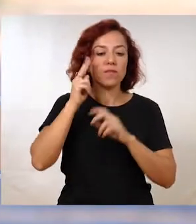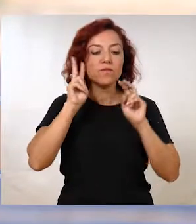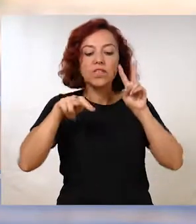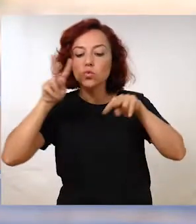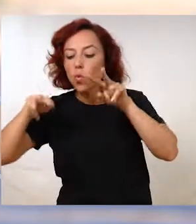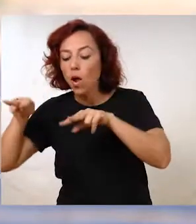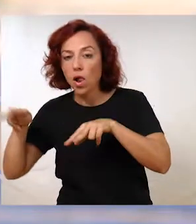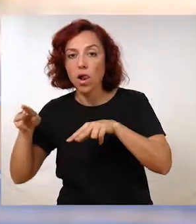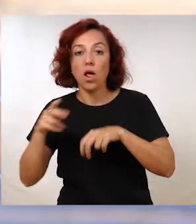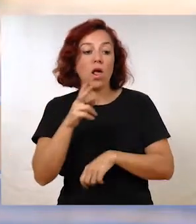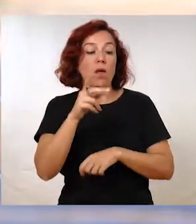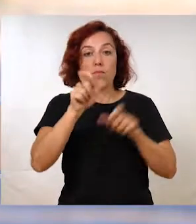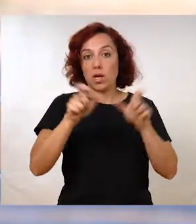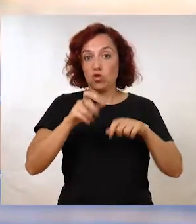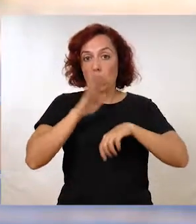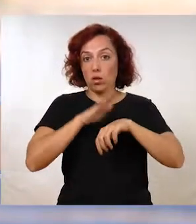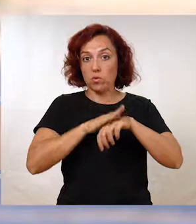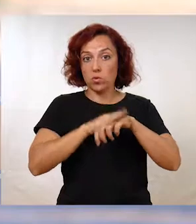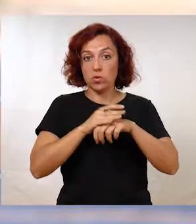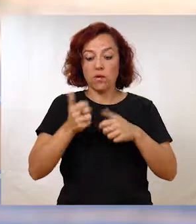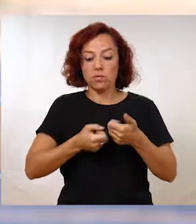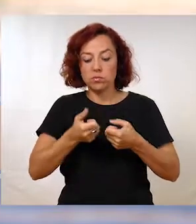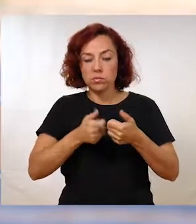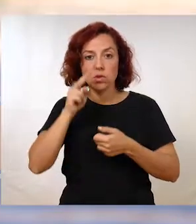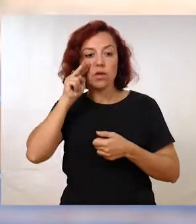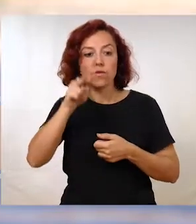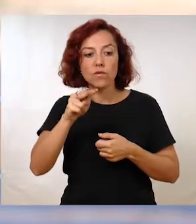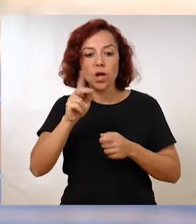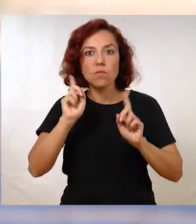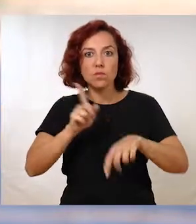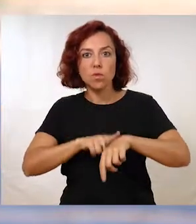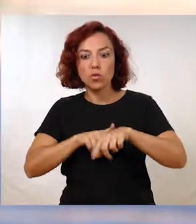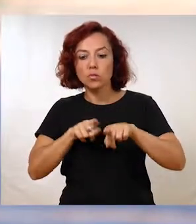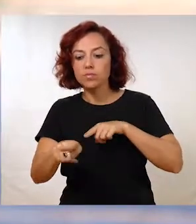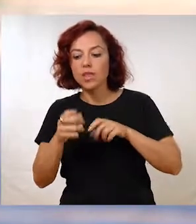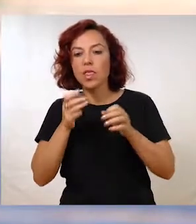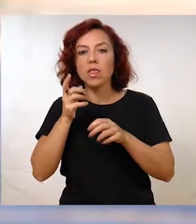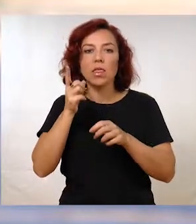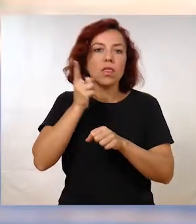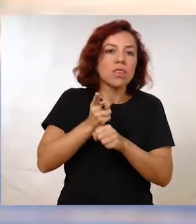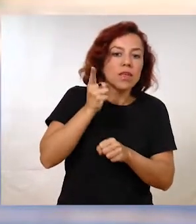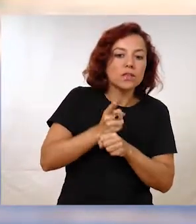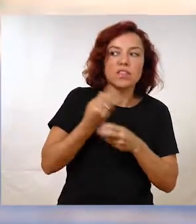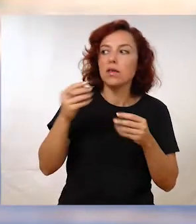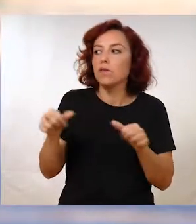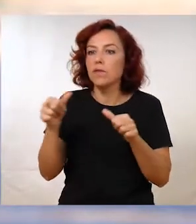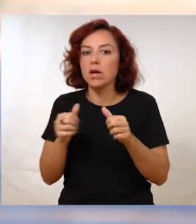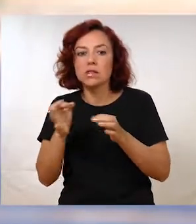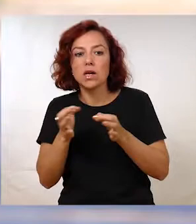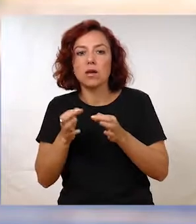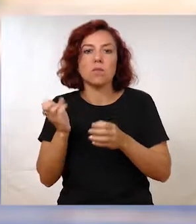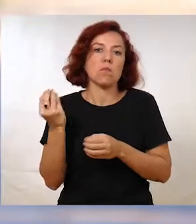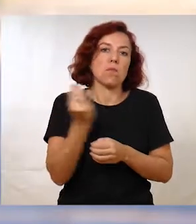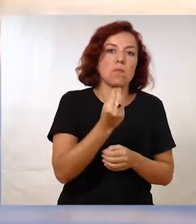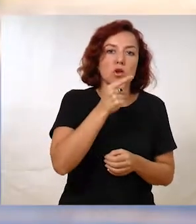los encargados de los operativos que se están llevando a cabo, para que con estas imágenes en tiempo real puedan tomar decisiones más acordes al operativo que se está